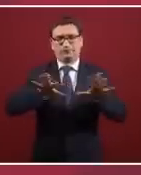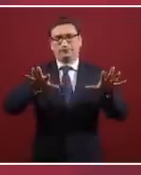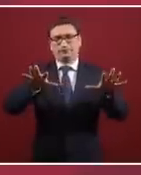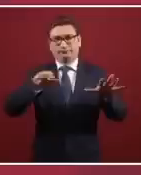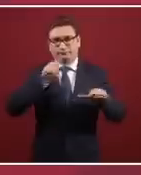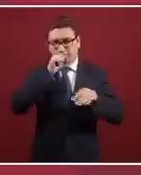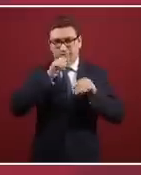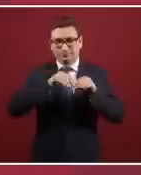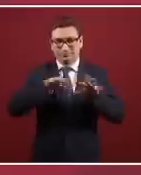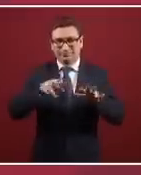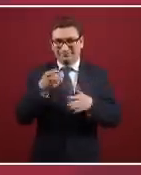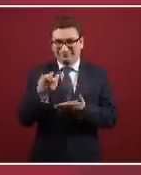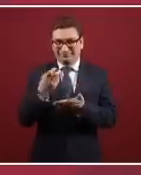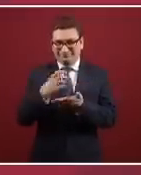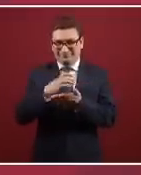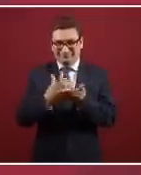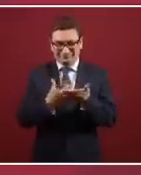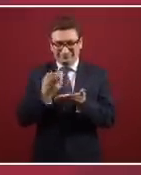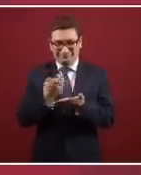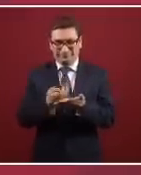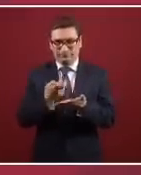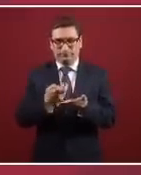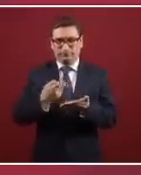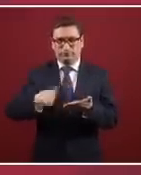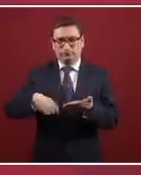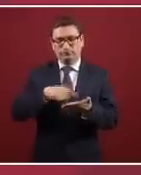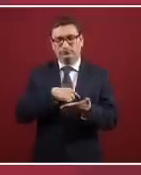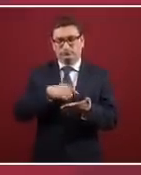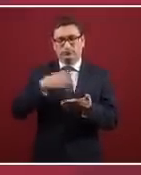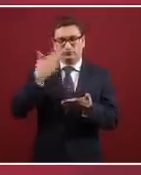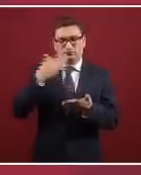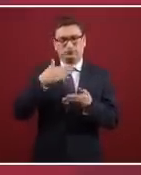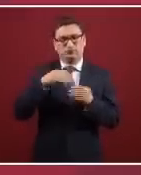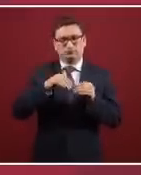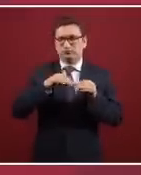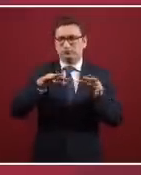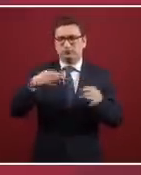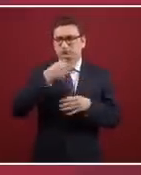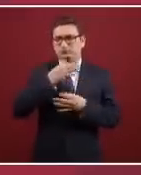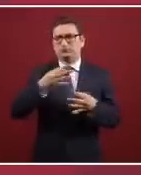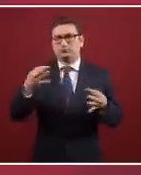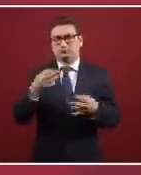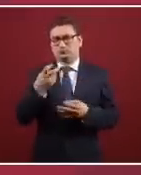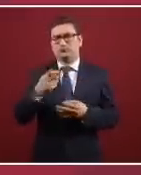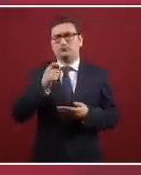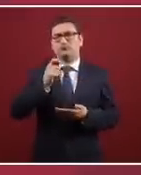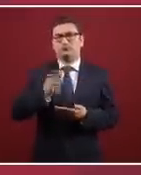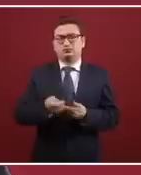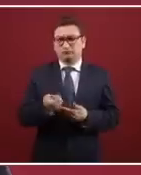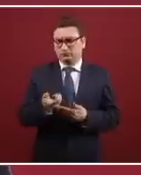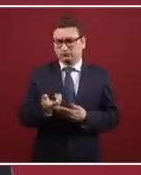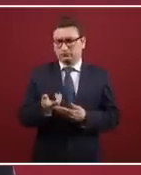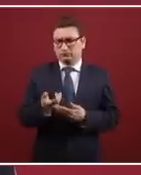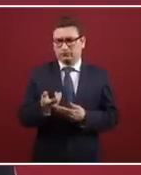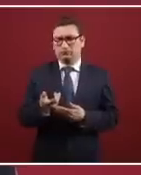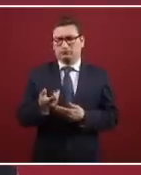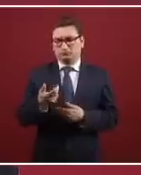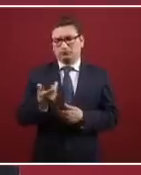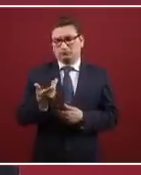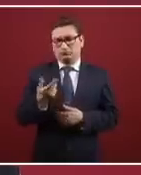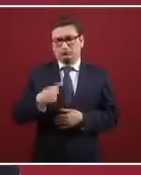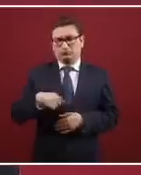lo de estos contratos por nosotros, pues significa que ya no